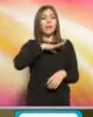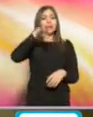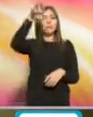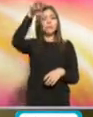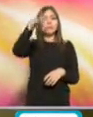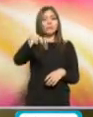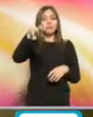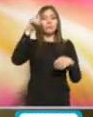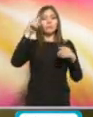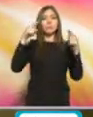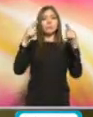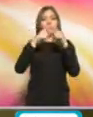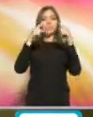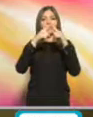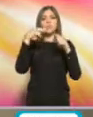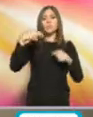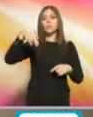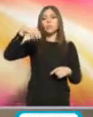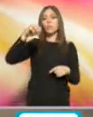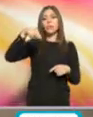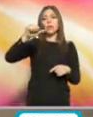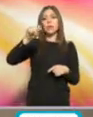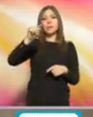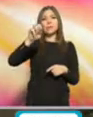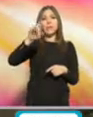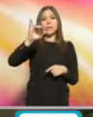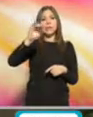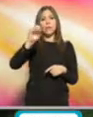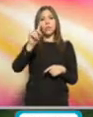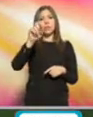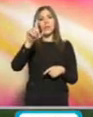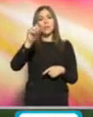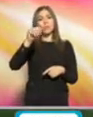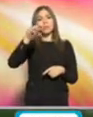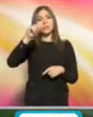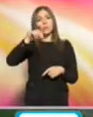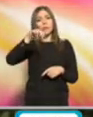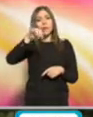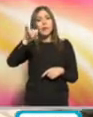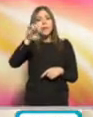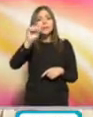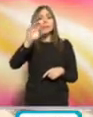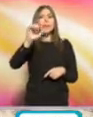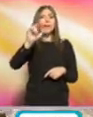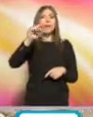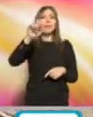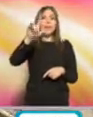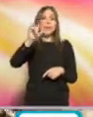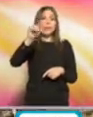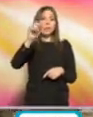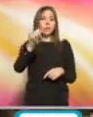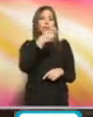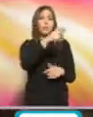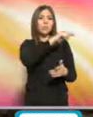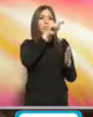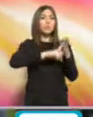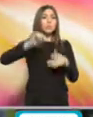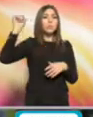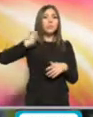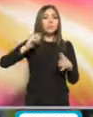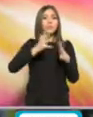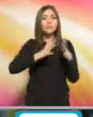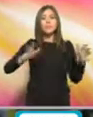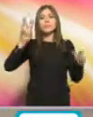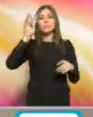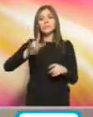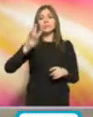de los monjes carmelitos descalzos, que como ven es una belleza para ahora sí que recrearse la vista y sobre todo conocer un poco de historia. Pero vean nada más qué